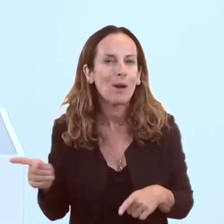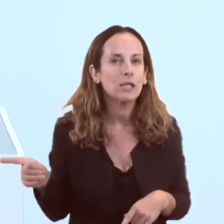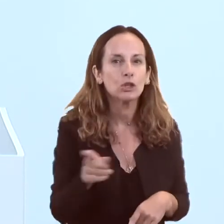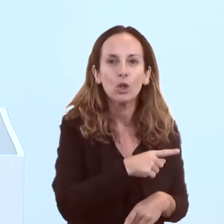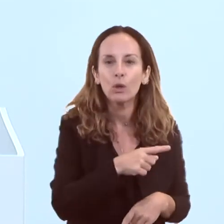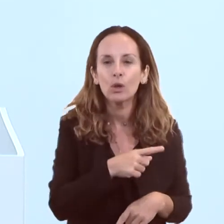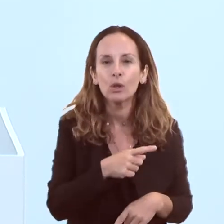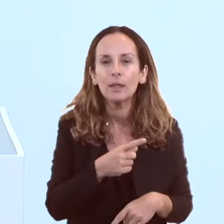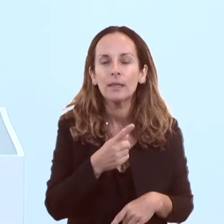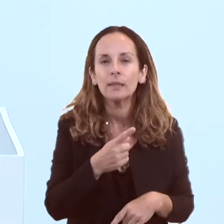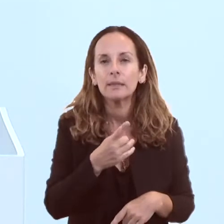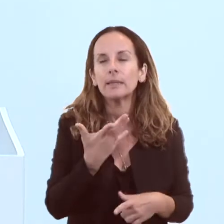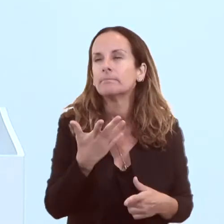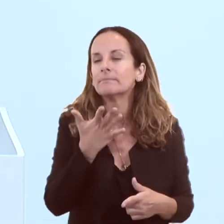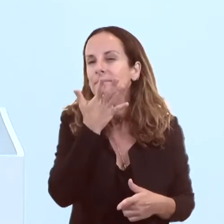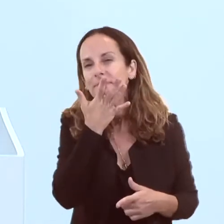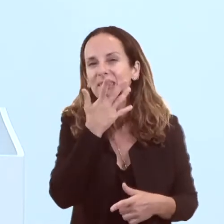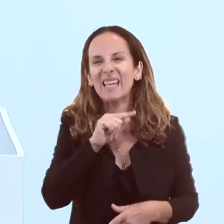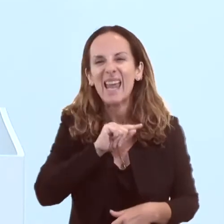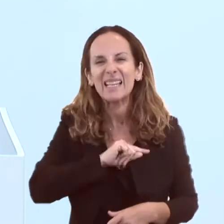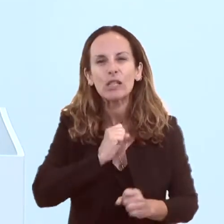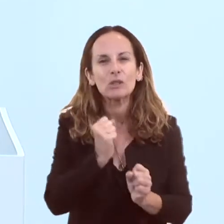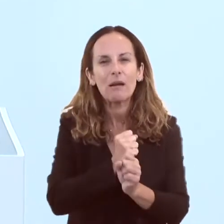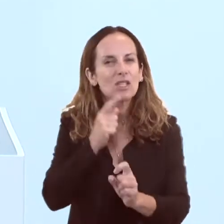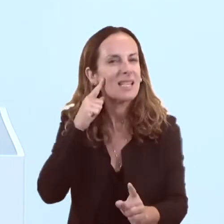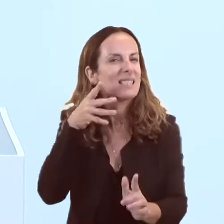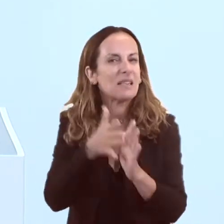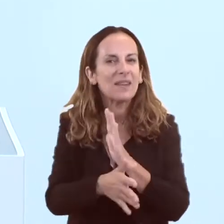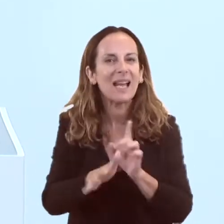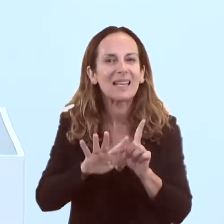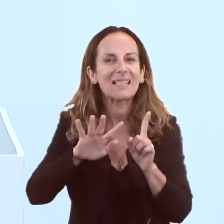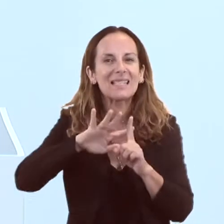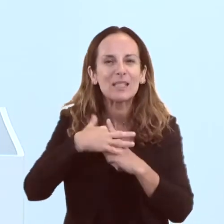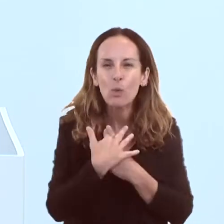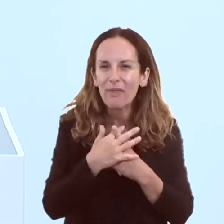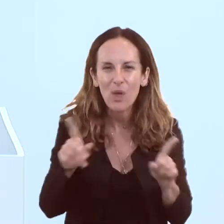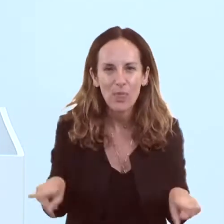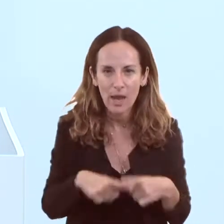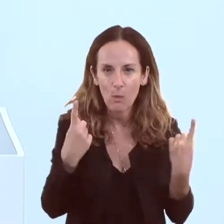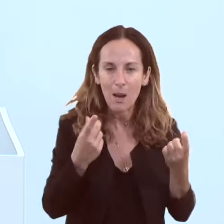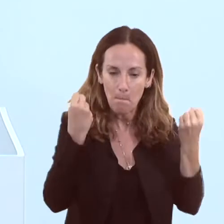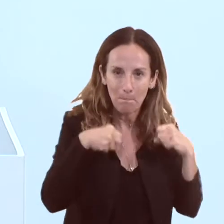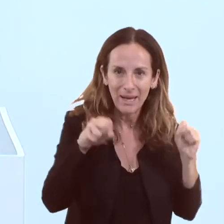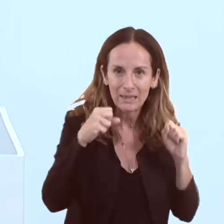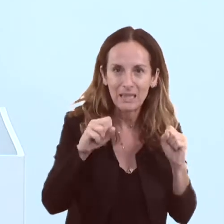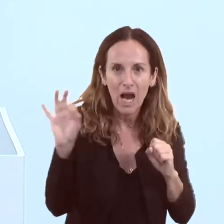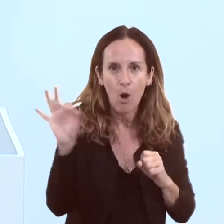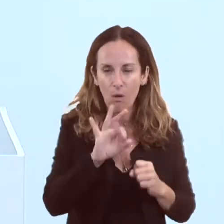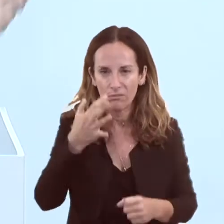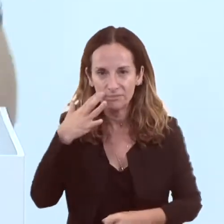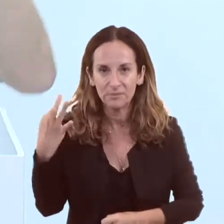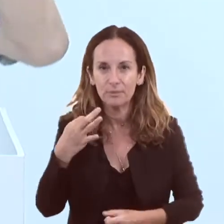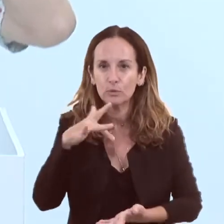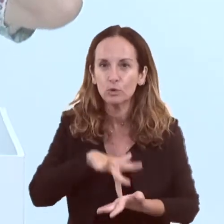del grupo es ir a por la música y a por la emoción poética en cada ocasión